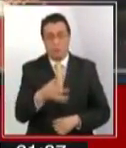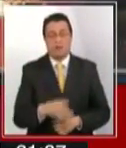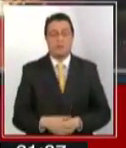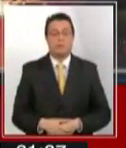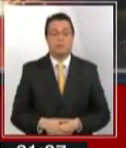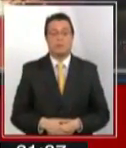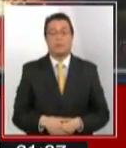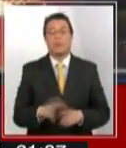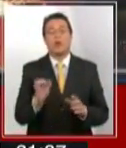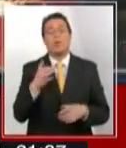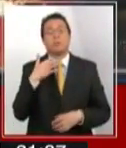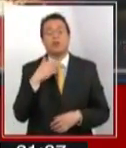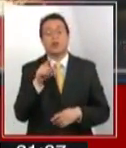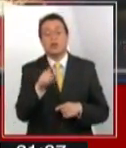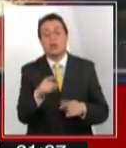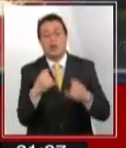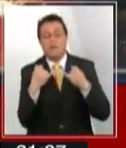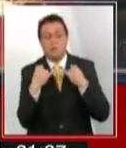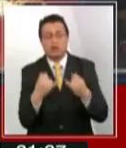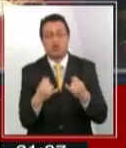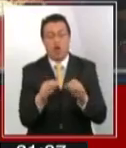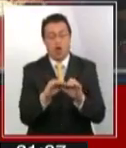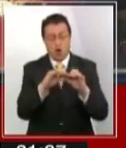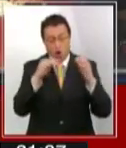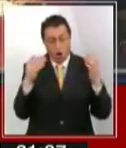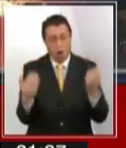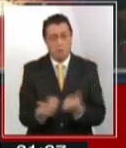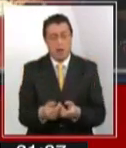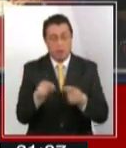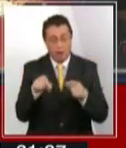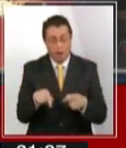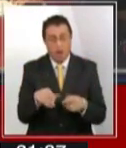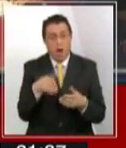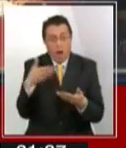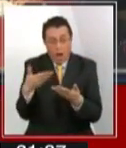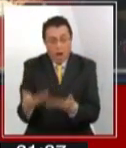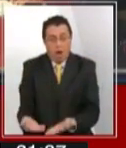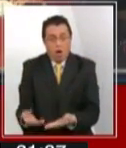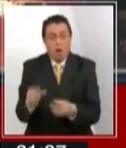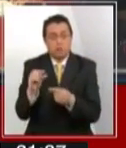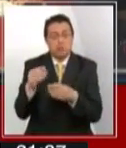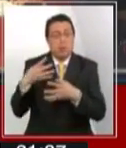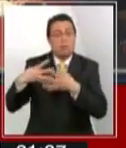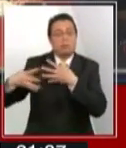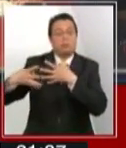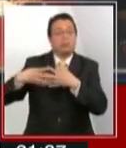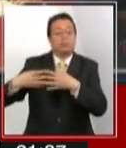esta información completa como catastro recién se transparenta ahora